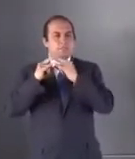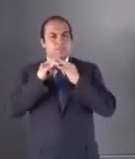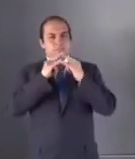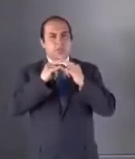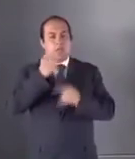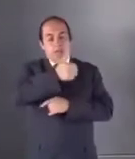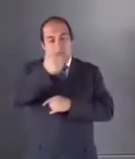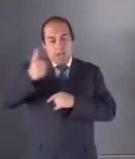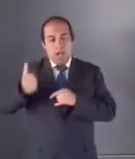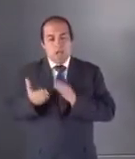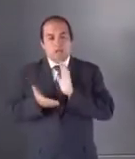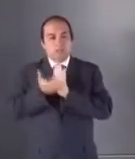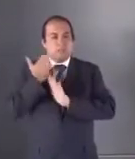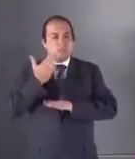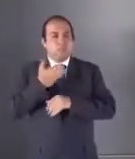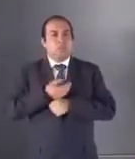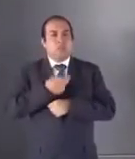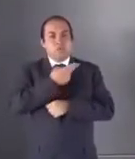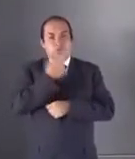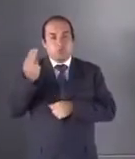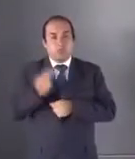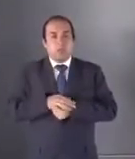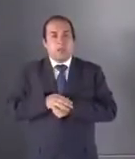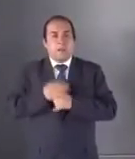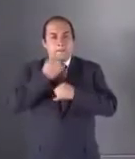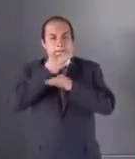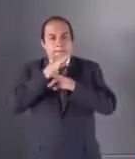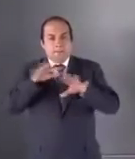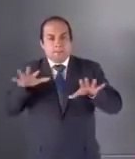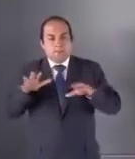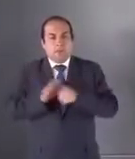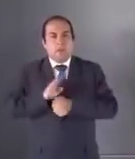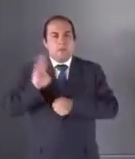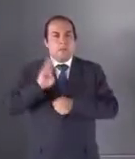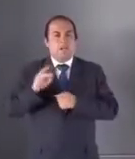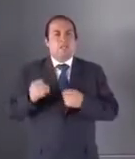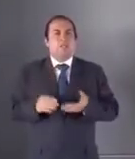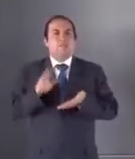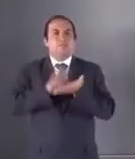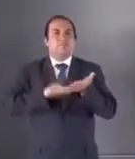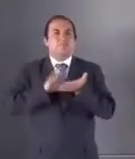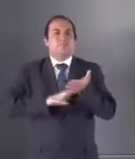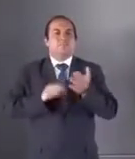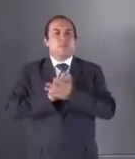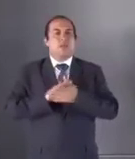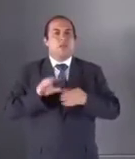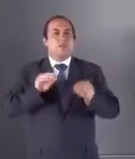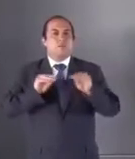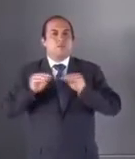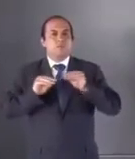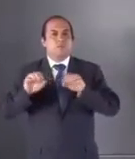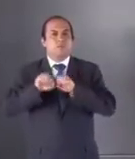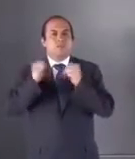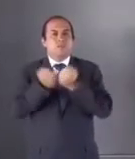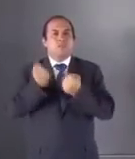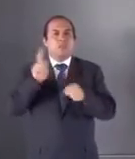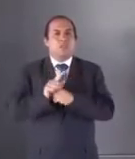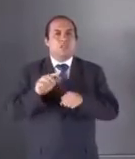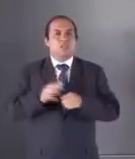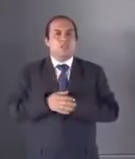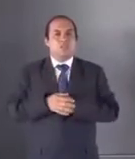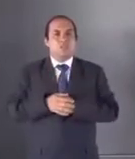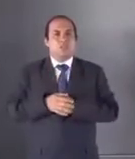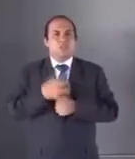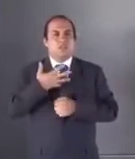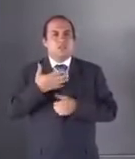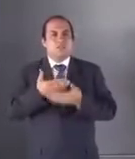está promoviendo, parece que aparecen amparos, aparecen movilizaciones sociales, ¿hay algún trasfondo político? Pero,